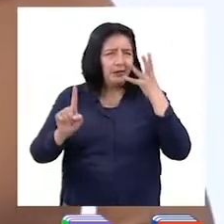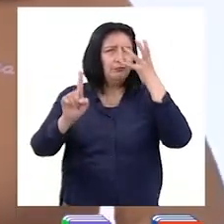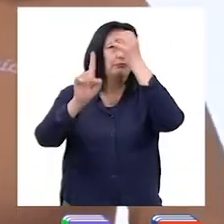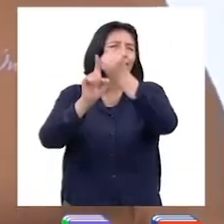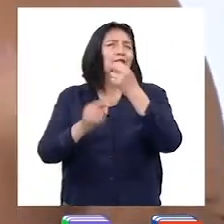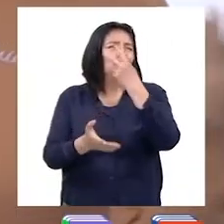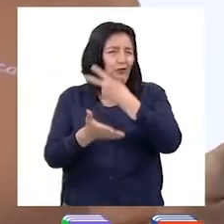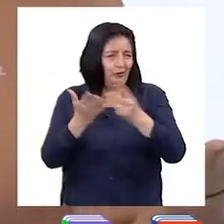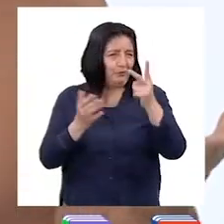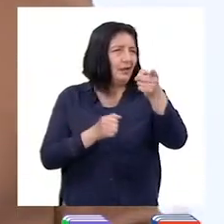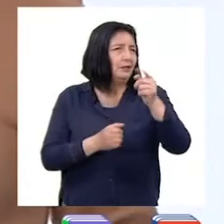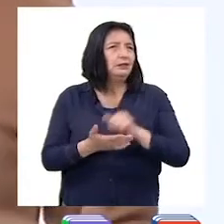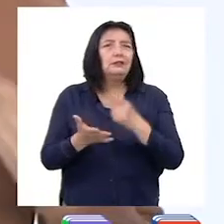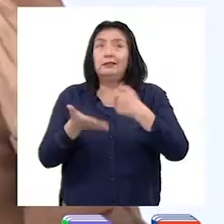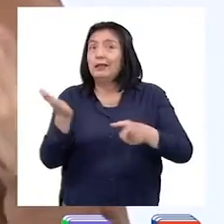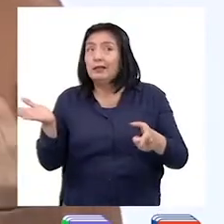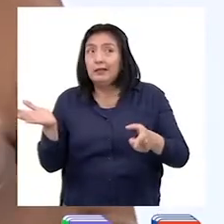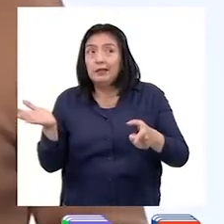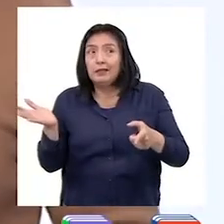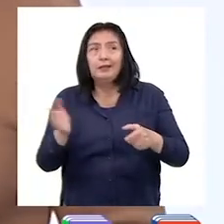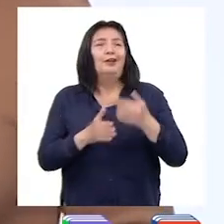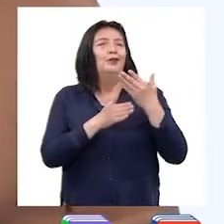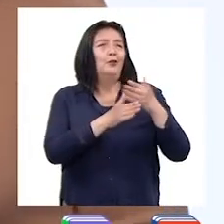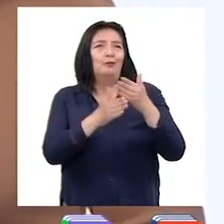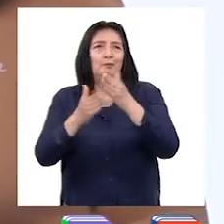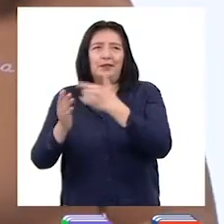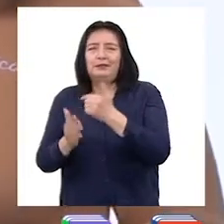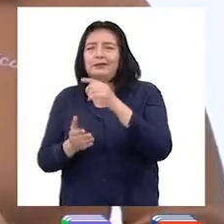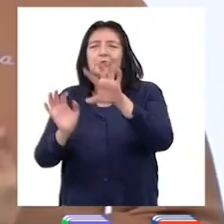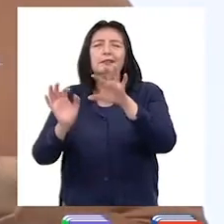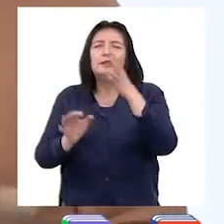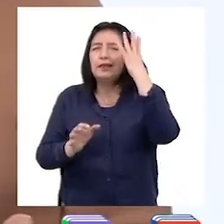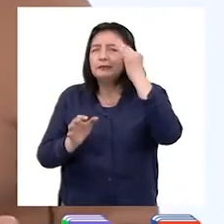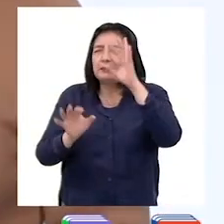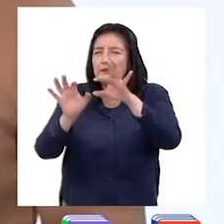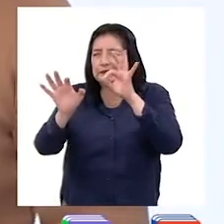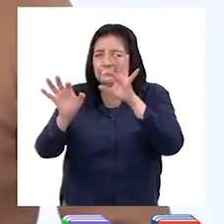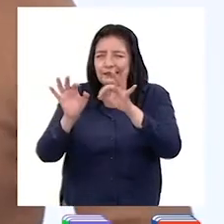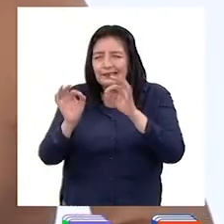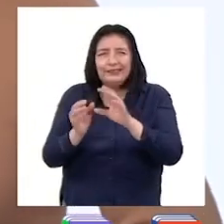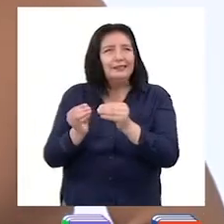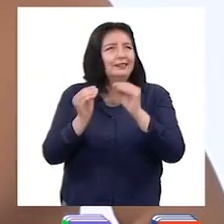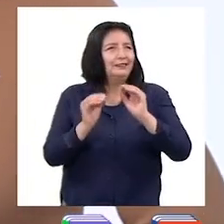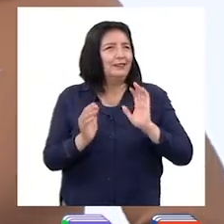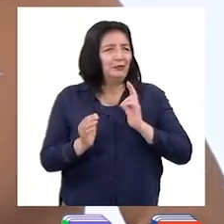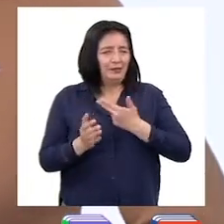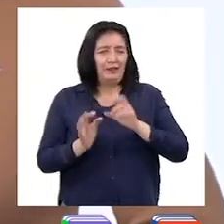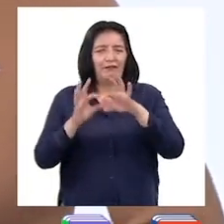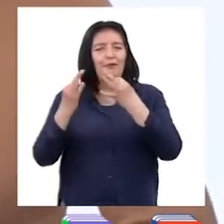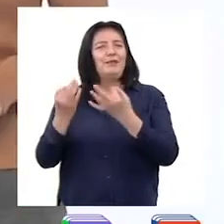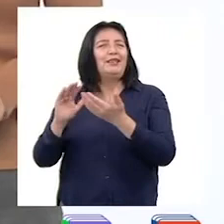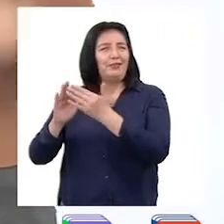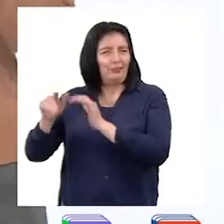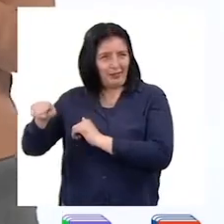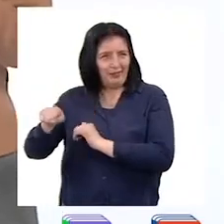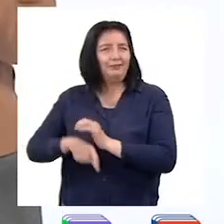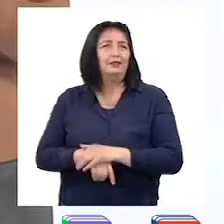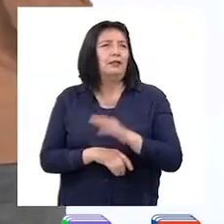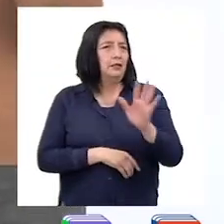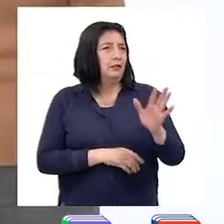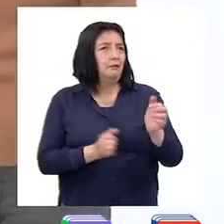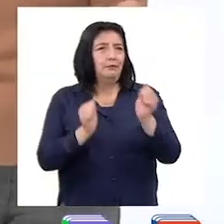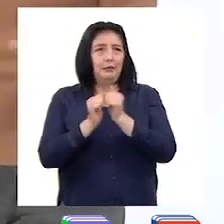de estas 2 semanas, que es compartir y seleccionar anécdotas y experiencias de nuestra familia y comunidad.